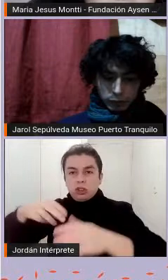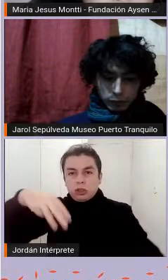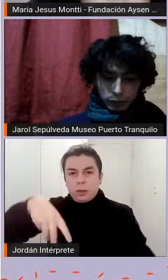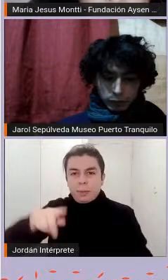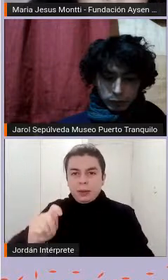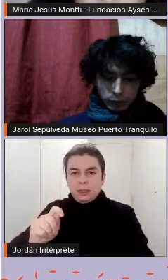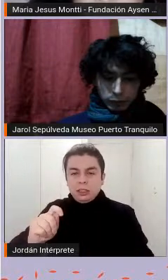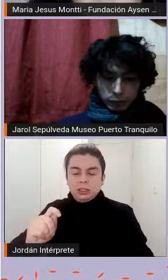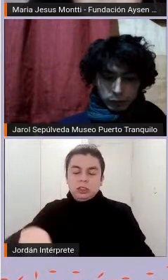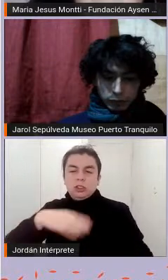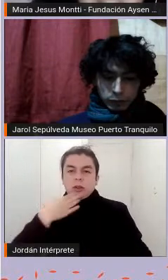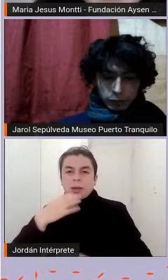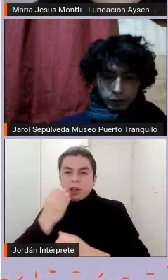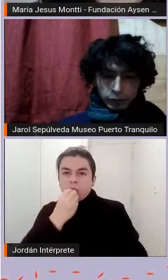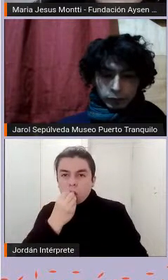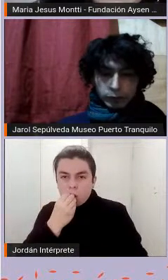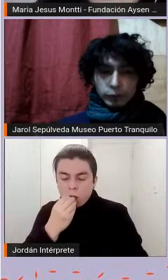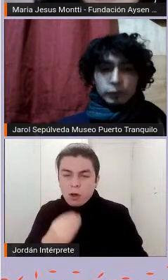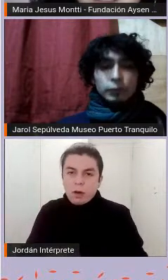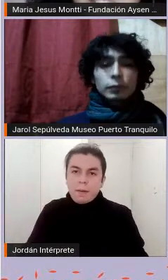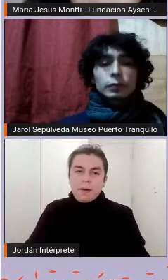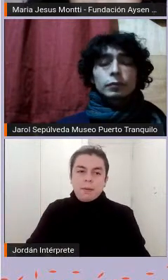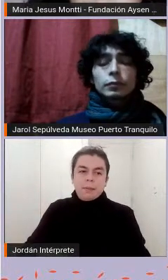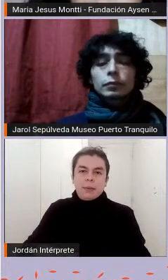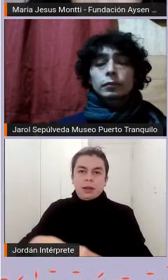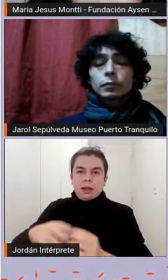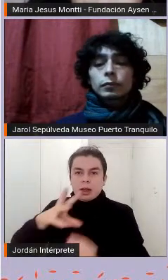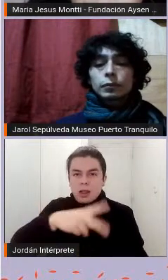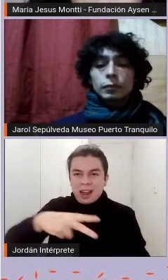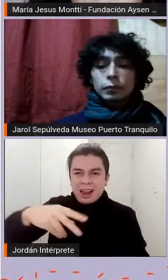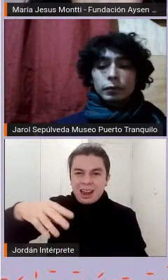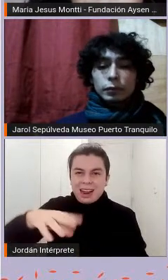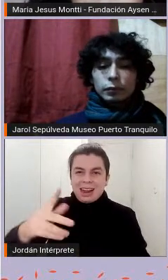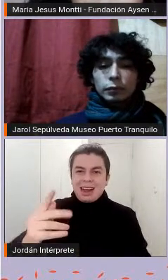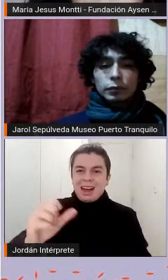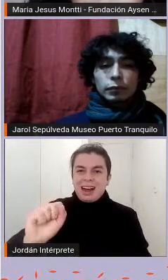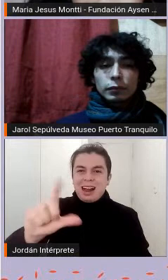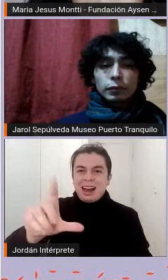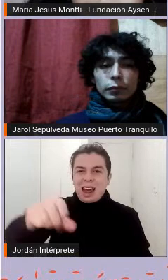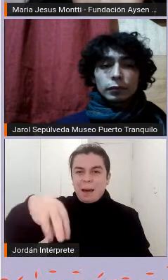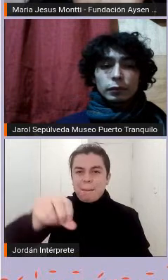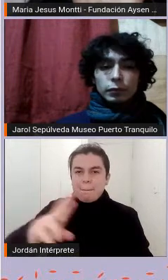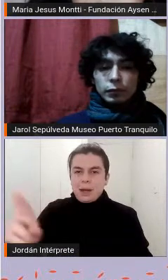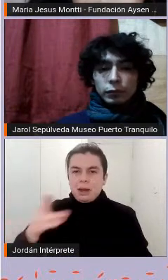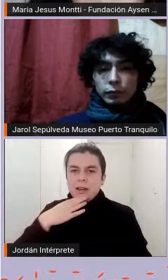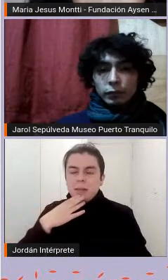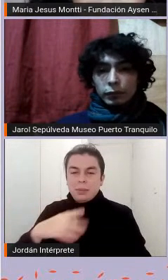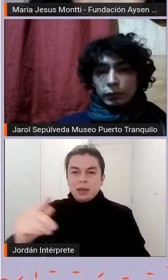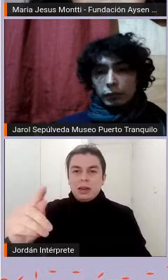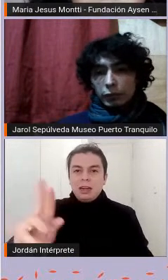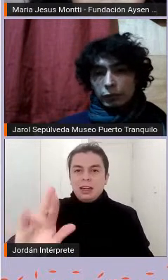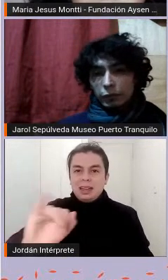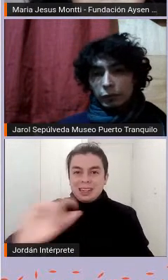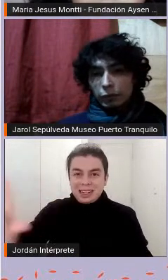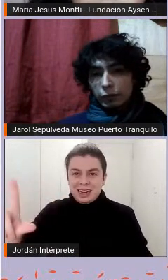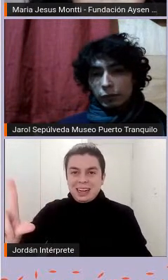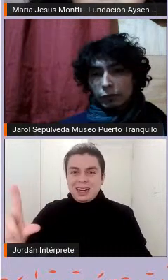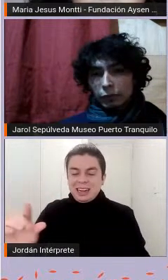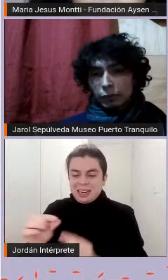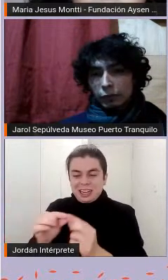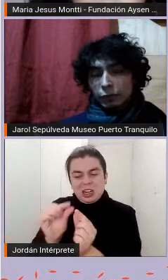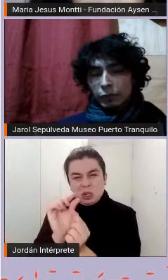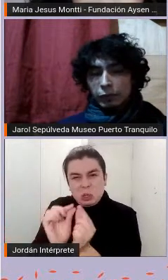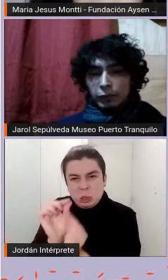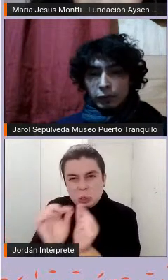pero también puede comer calamares y peces. Y la aleta dorsal, que es la que está acá en el